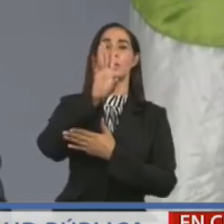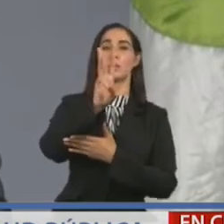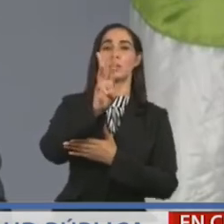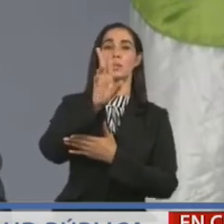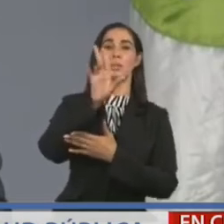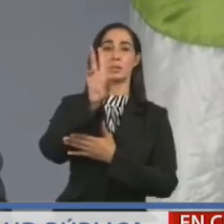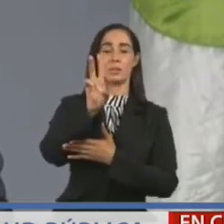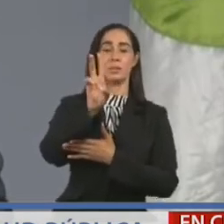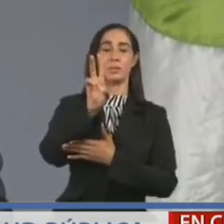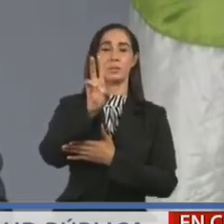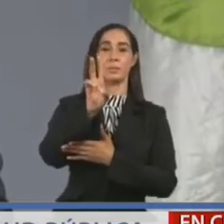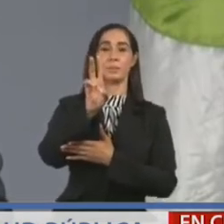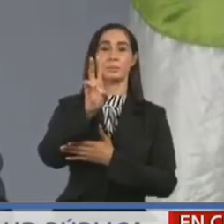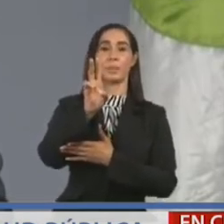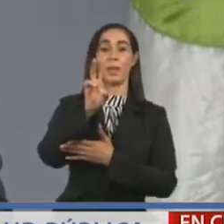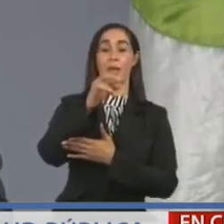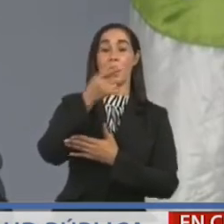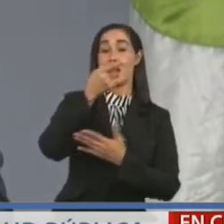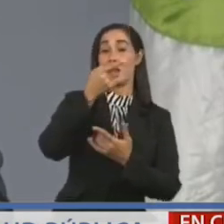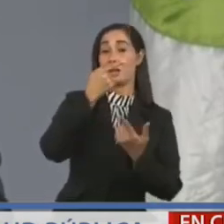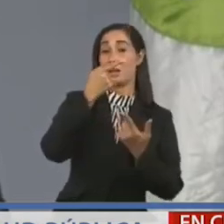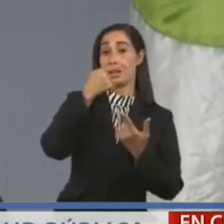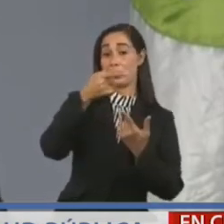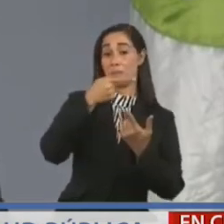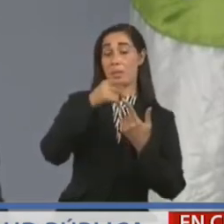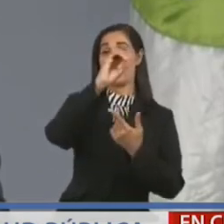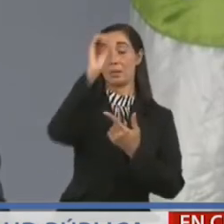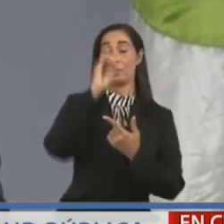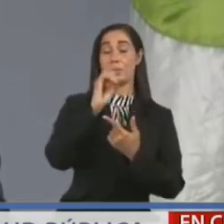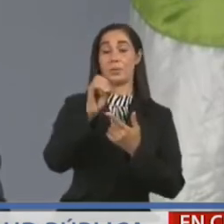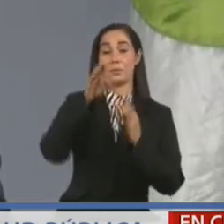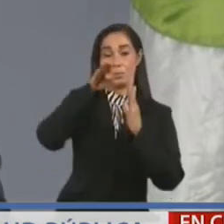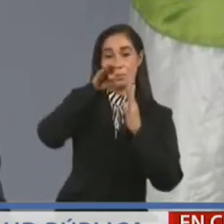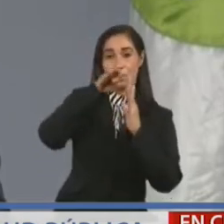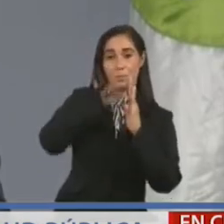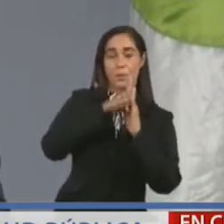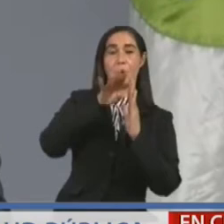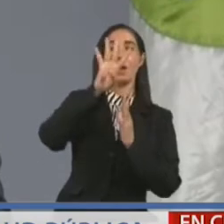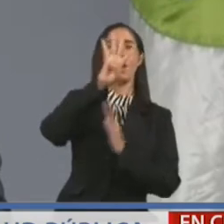267. La tasa de letalidad descendió a